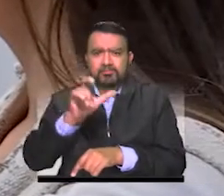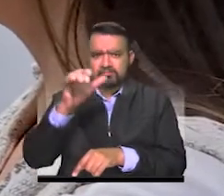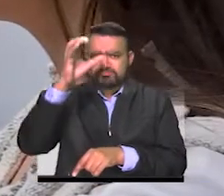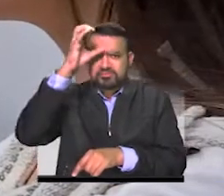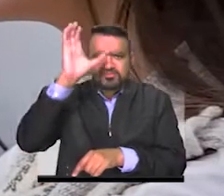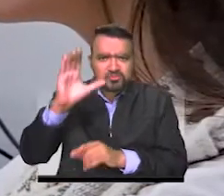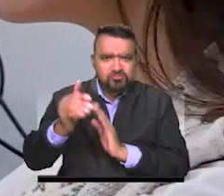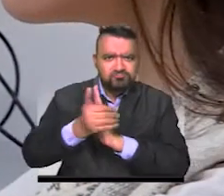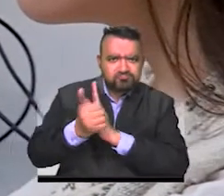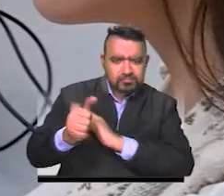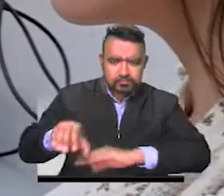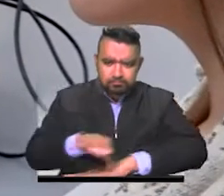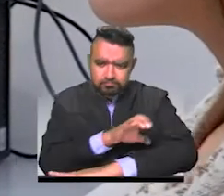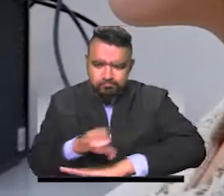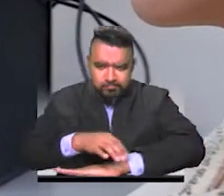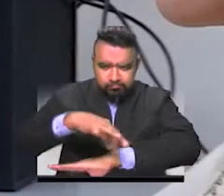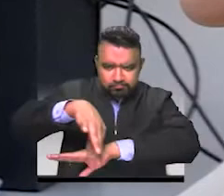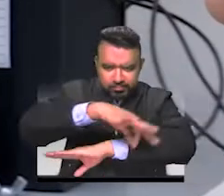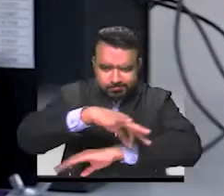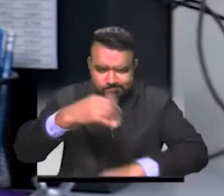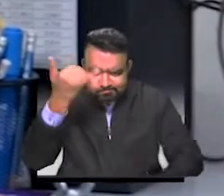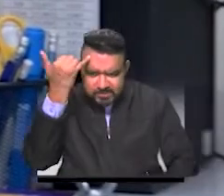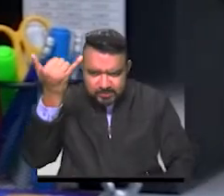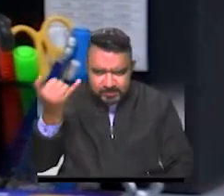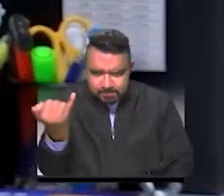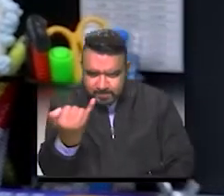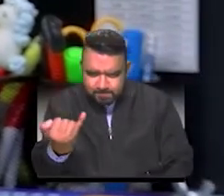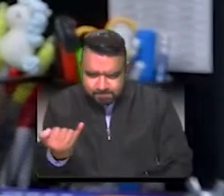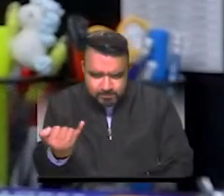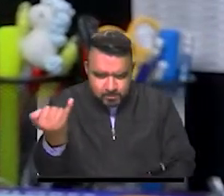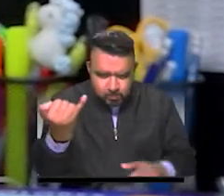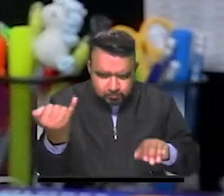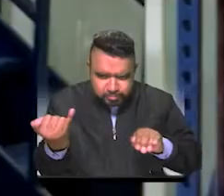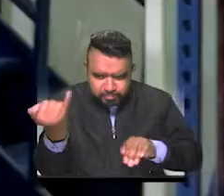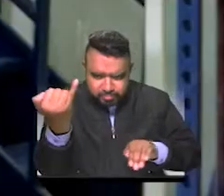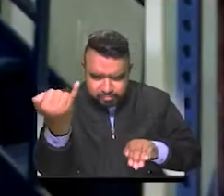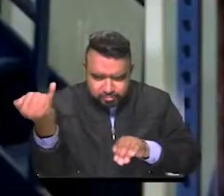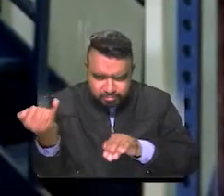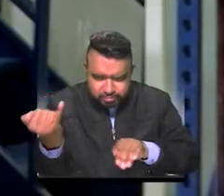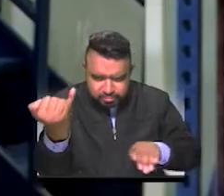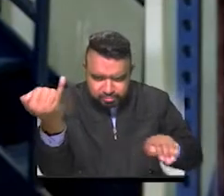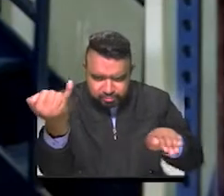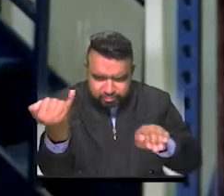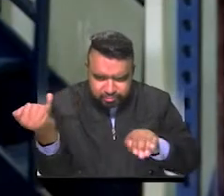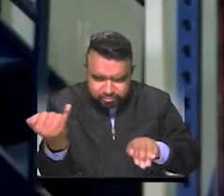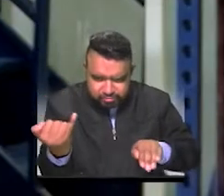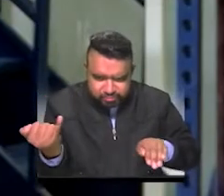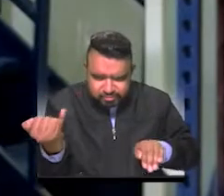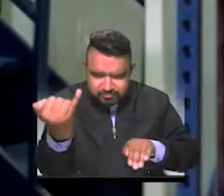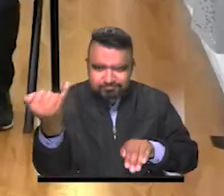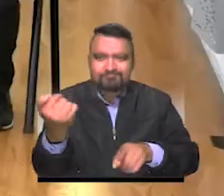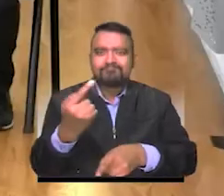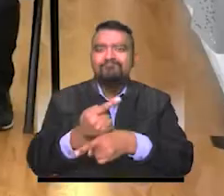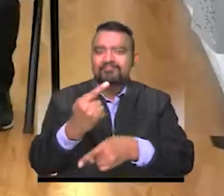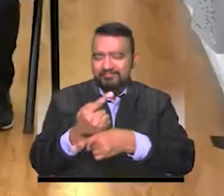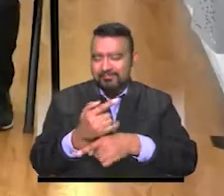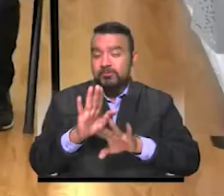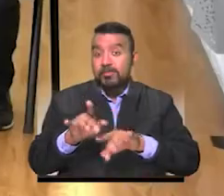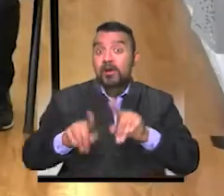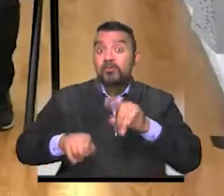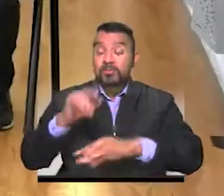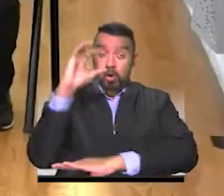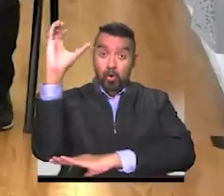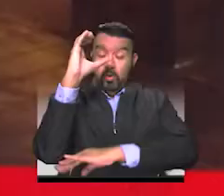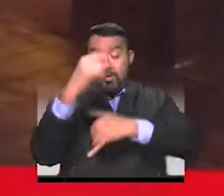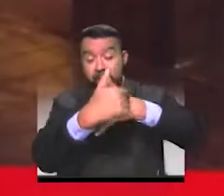después en cualquier parte de Colombia donde vamos a instalar, también tenemos nuestro personal que se encarga de hacer el montaje del proyecto. Gerente, pero hablemos un poco